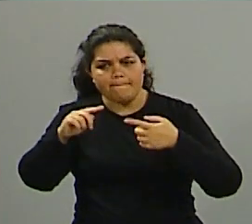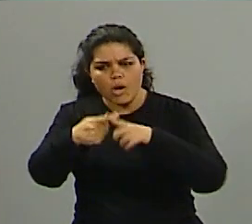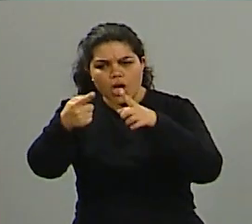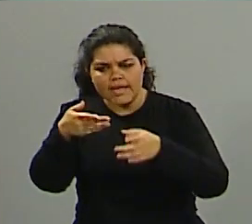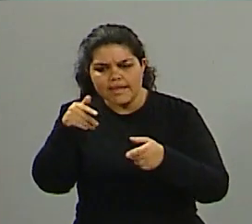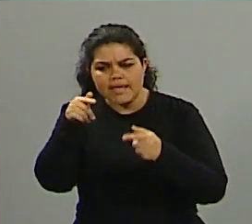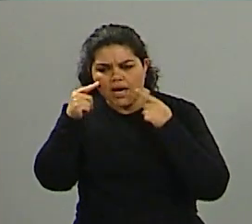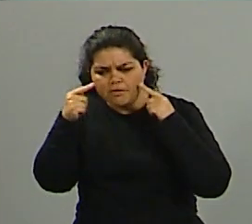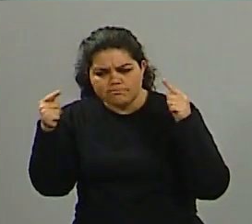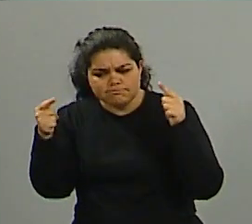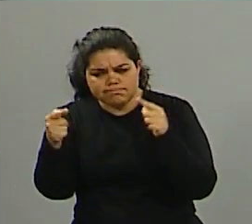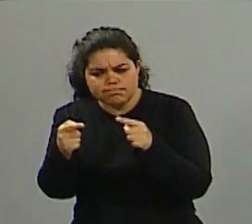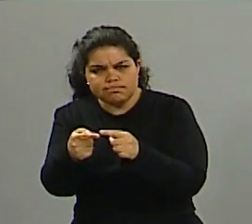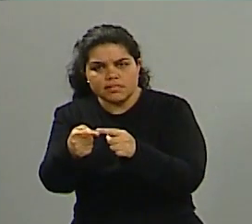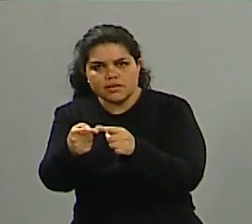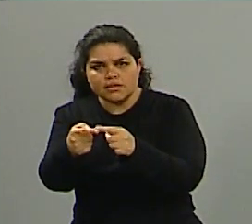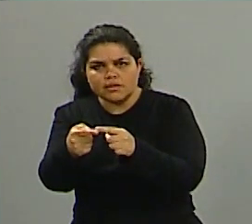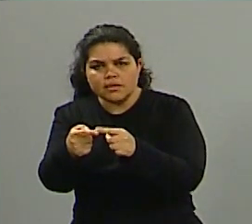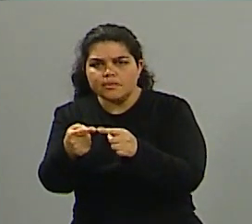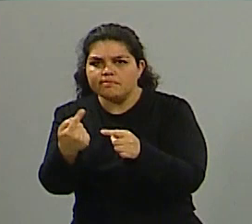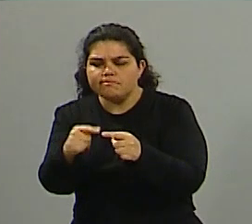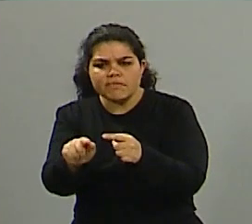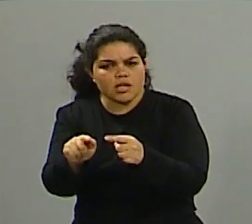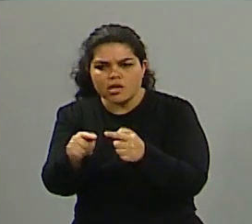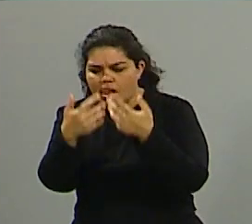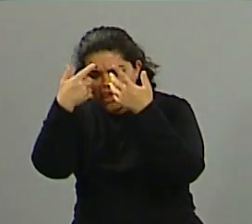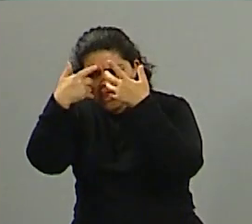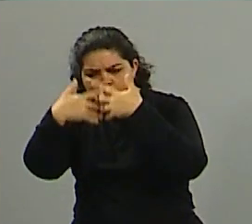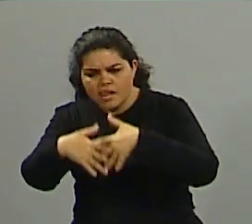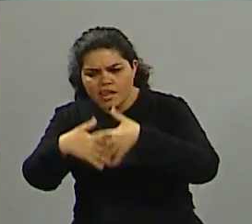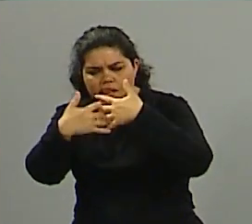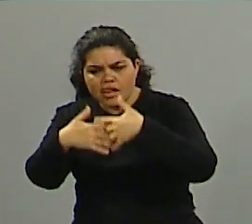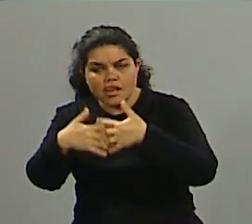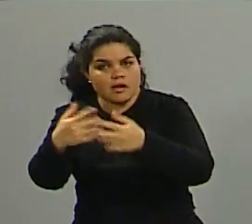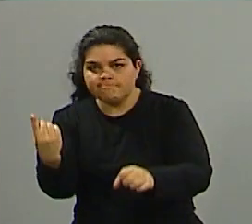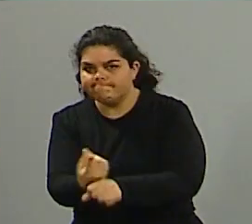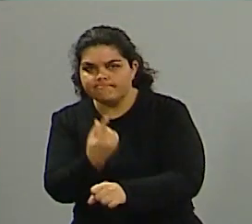urgencias que apuran otras cuestiones que supongo que él